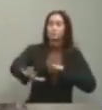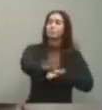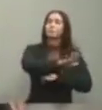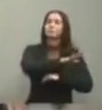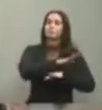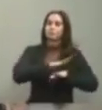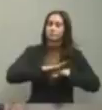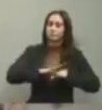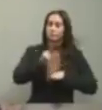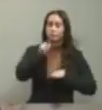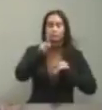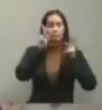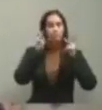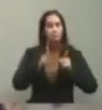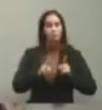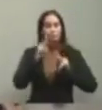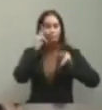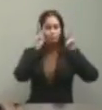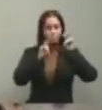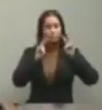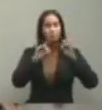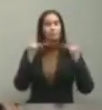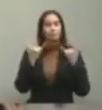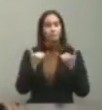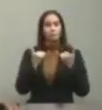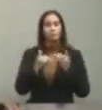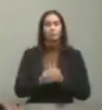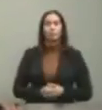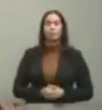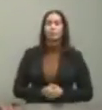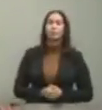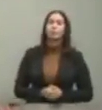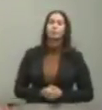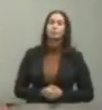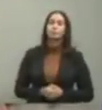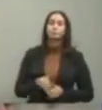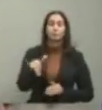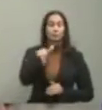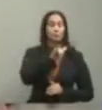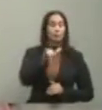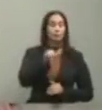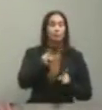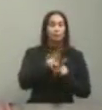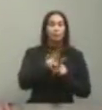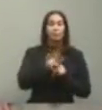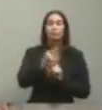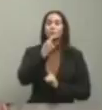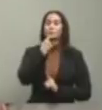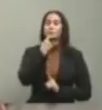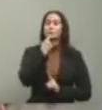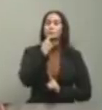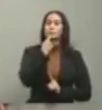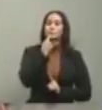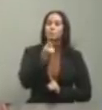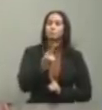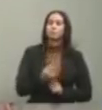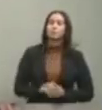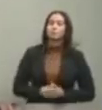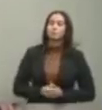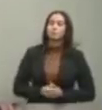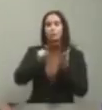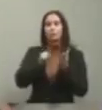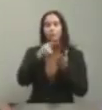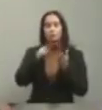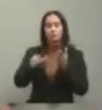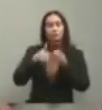esos ciudadanos en vigilancia actualmente igualmente debemos decir de que el